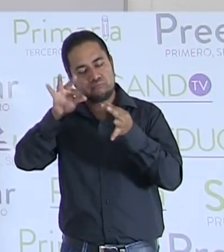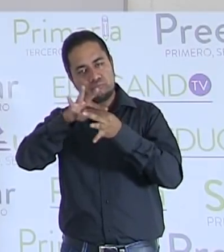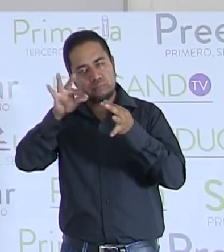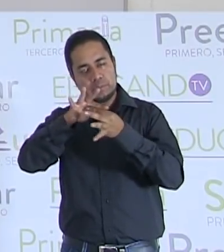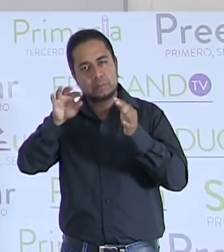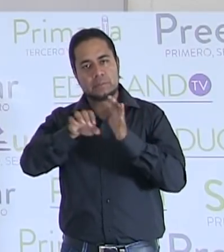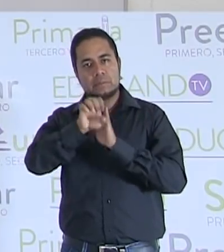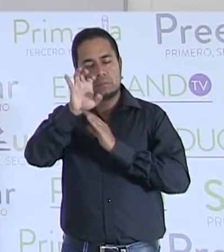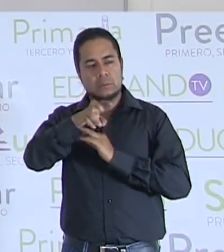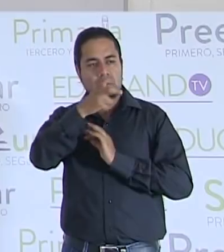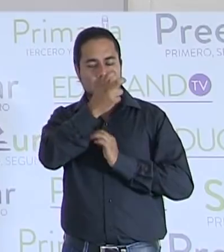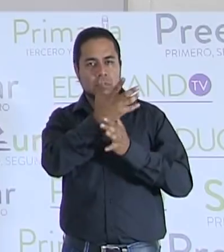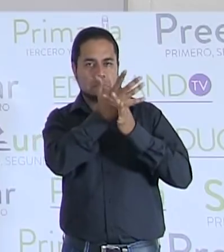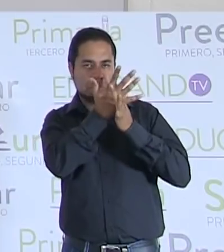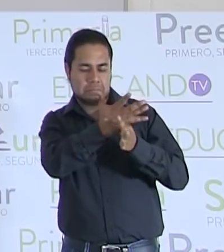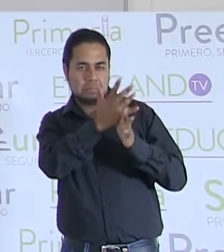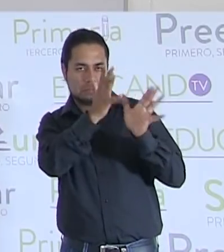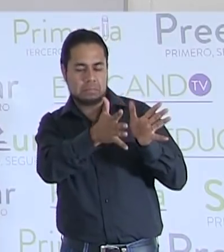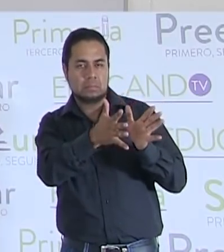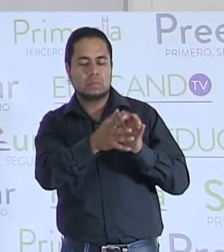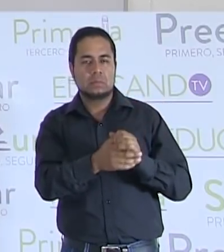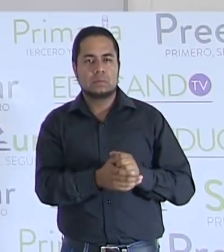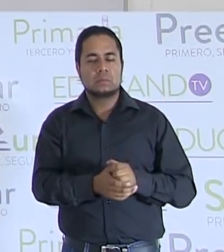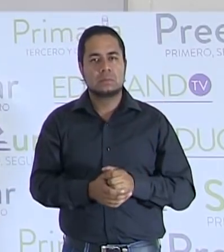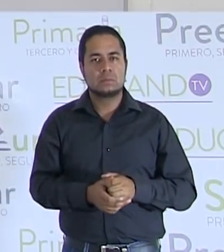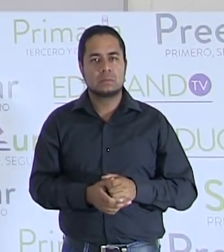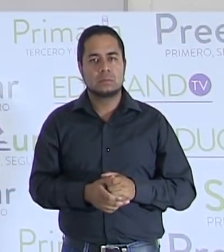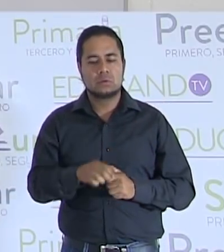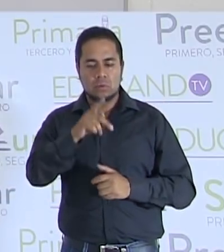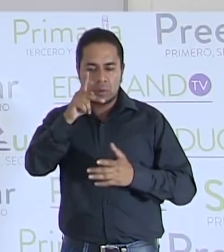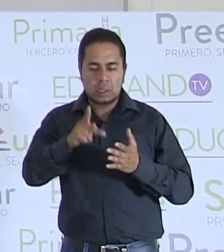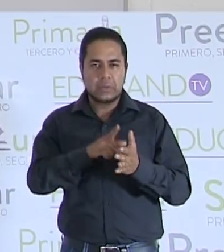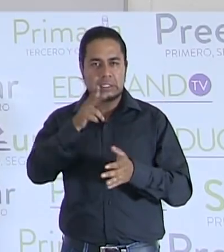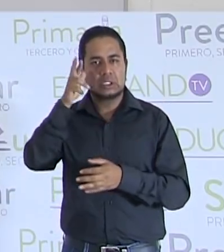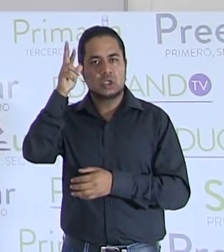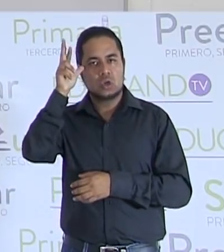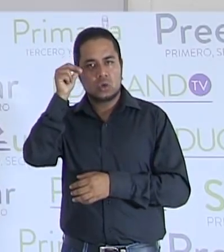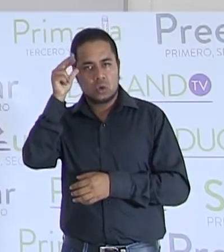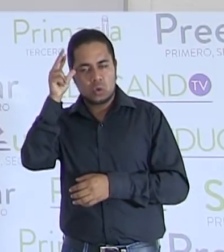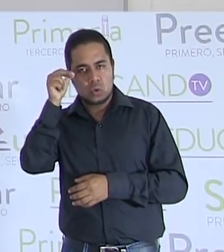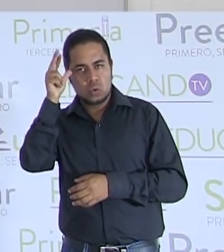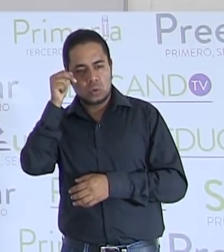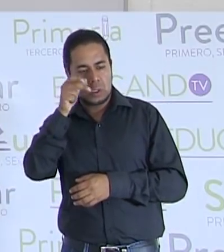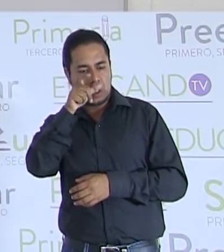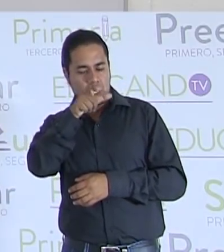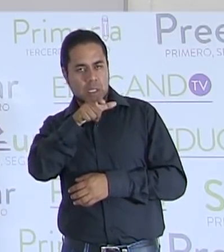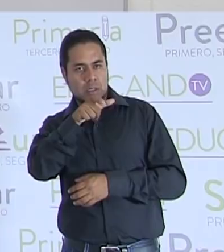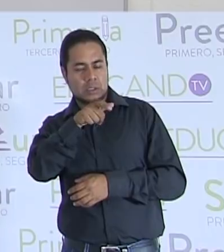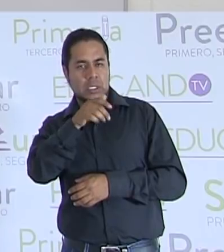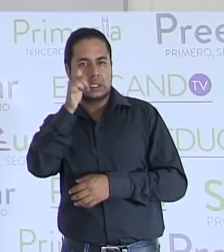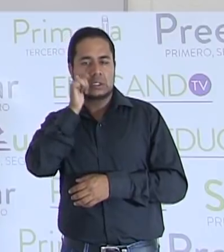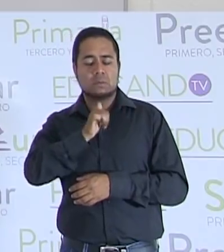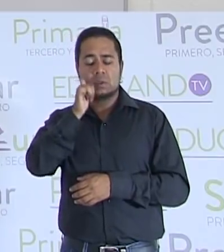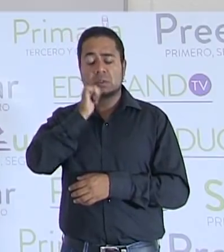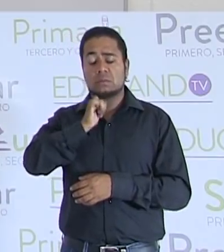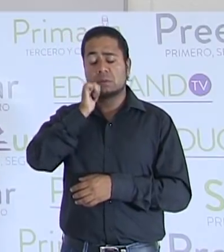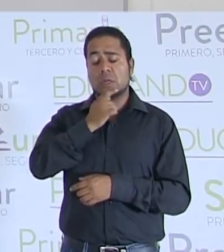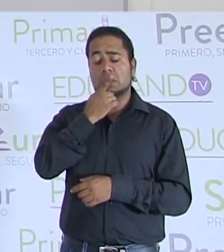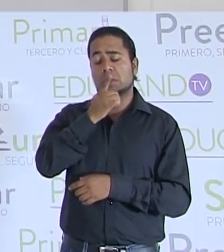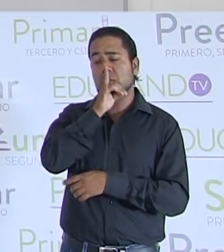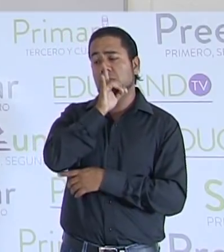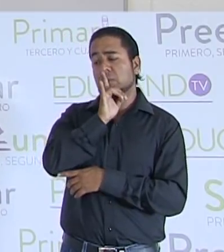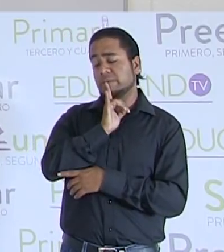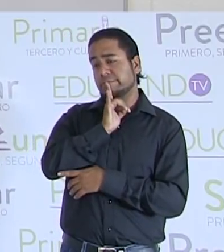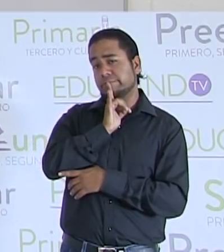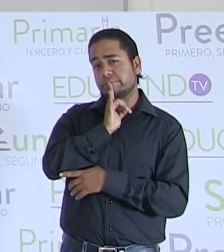ejemplo, este que dice así: había una vez un conejo que siempre decía mentiras. Un